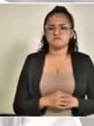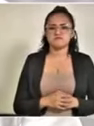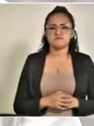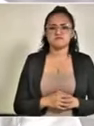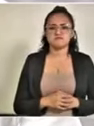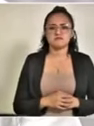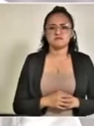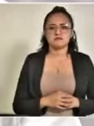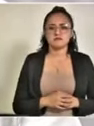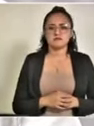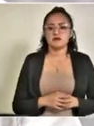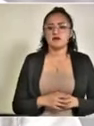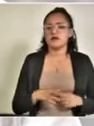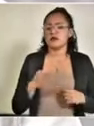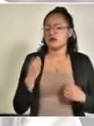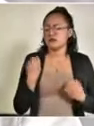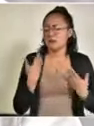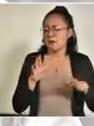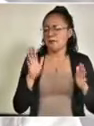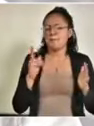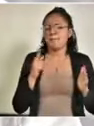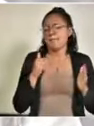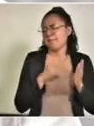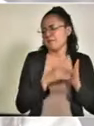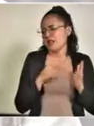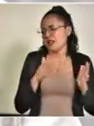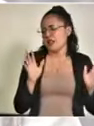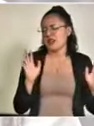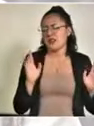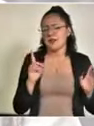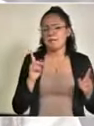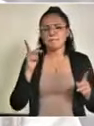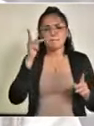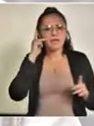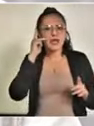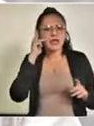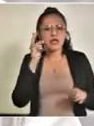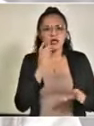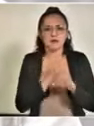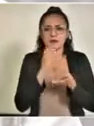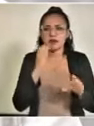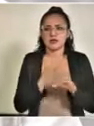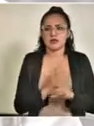y cientos o miles de piratas